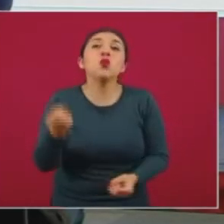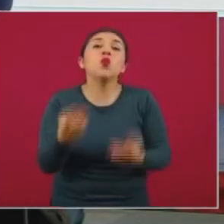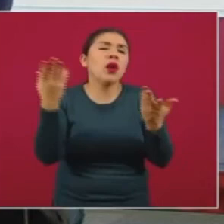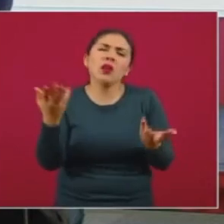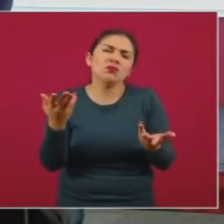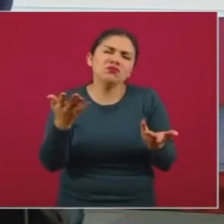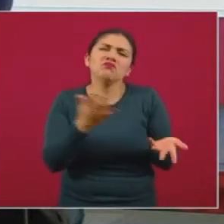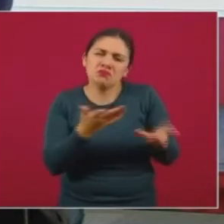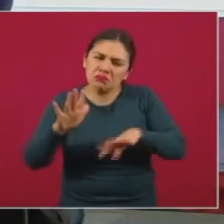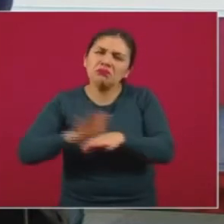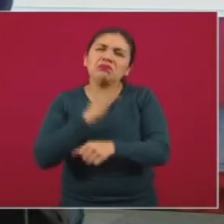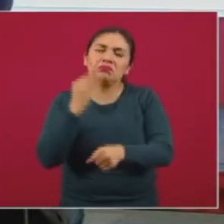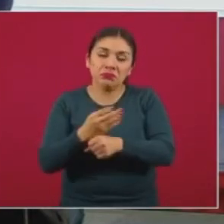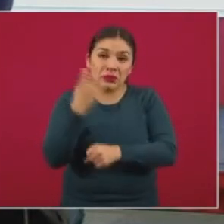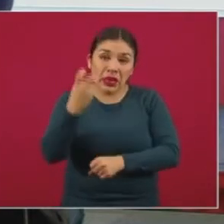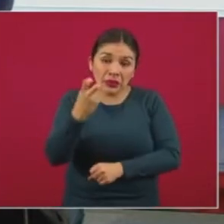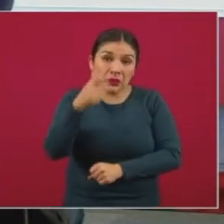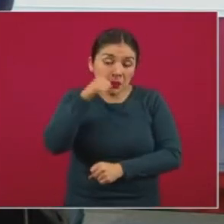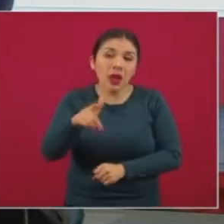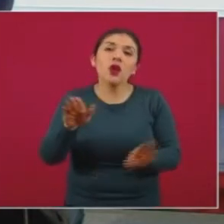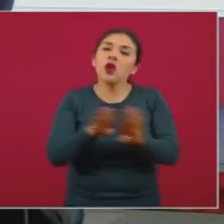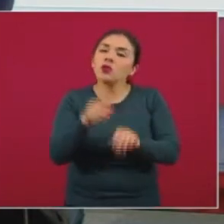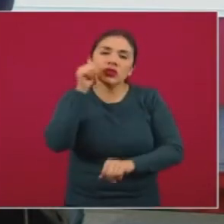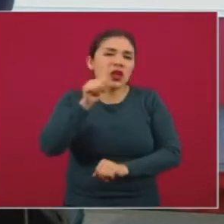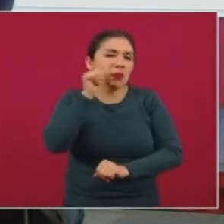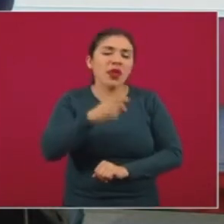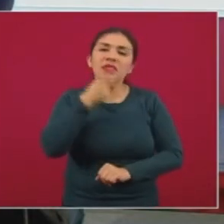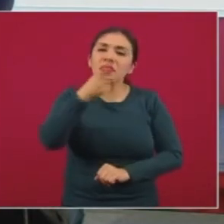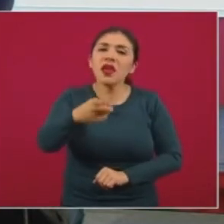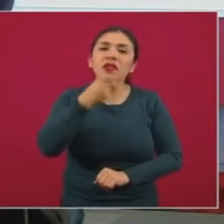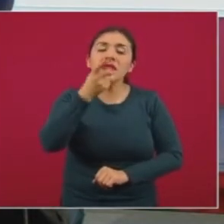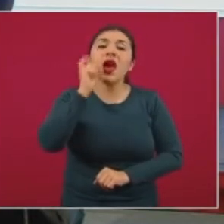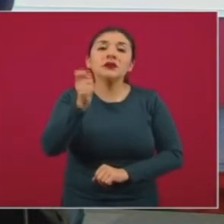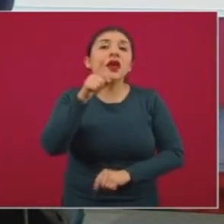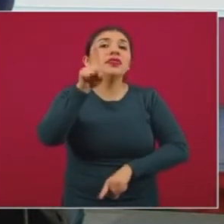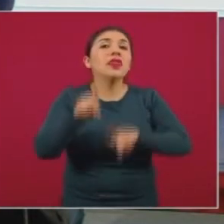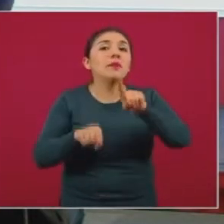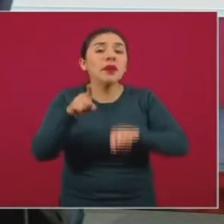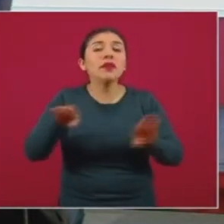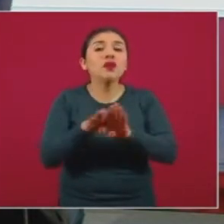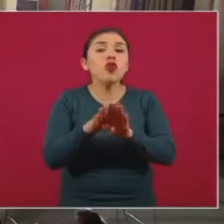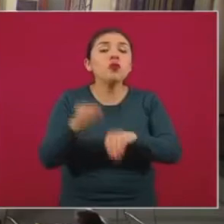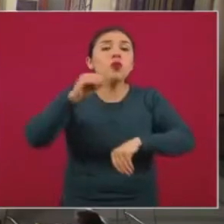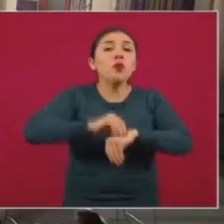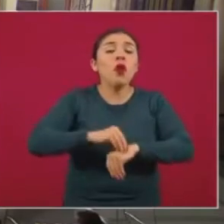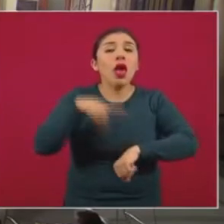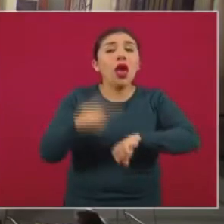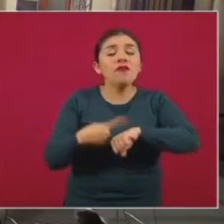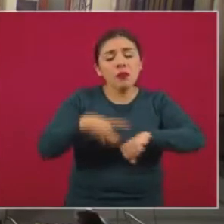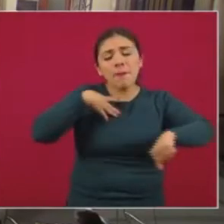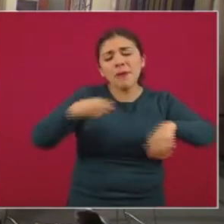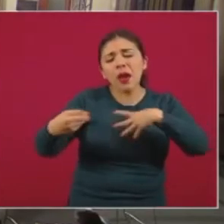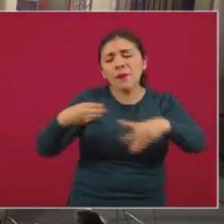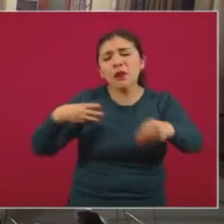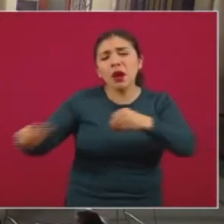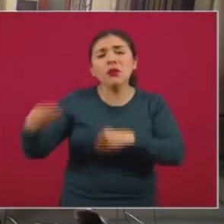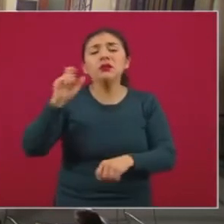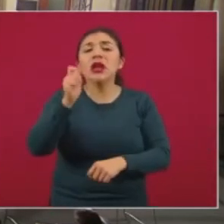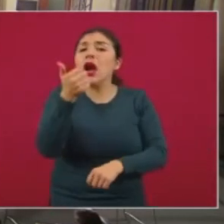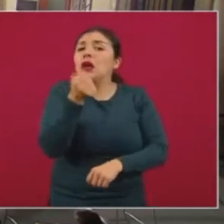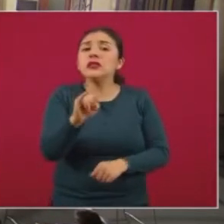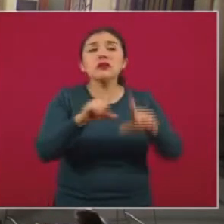Y eso, lógicamente, siempre reiterando y recordando que depende del comportamiento epidémico en cada una de las